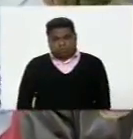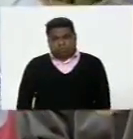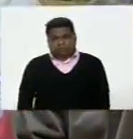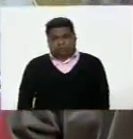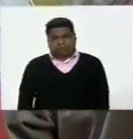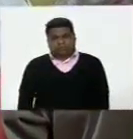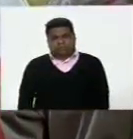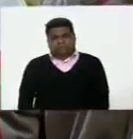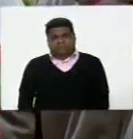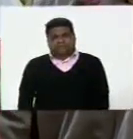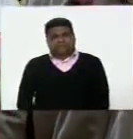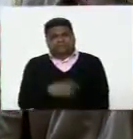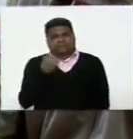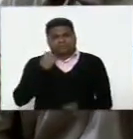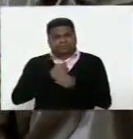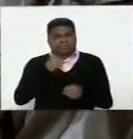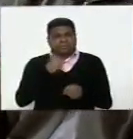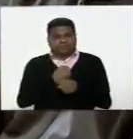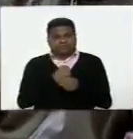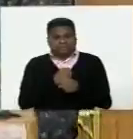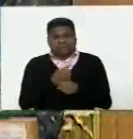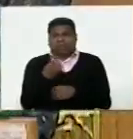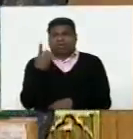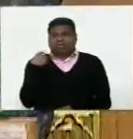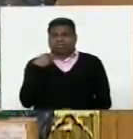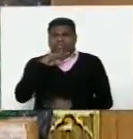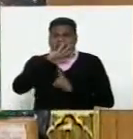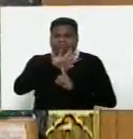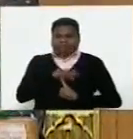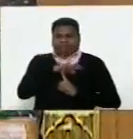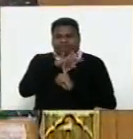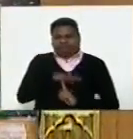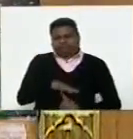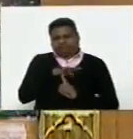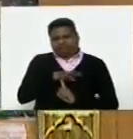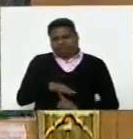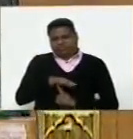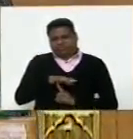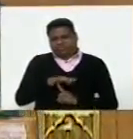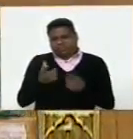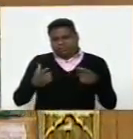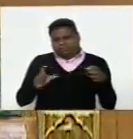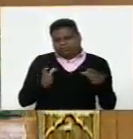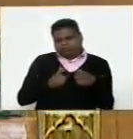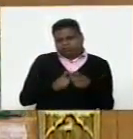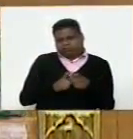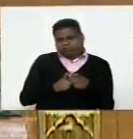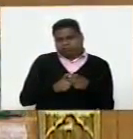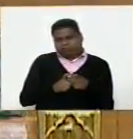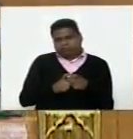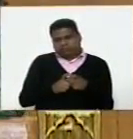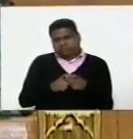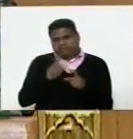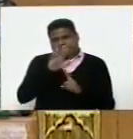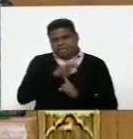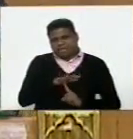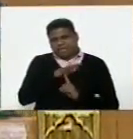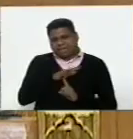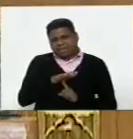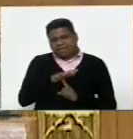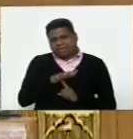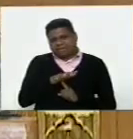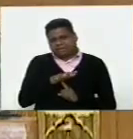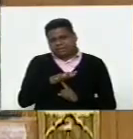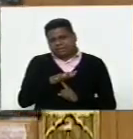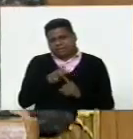esa acción brutal de oprimir a la mitad de la población del planeta. Y